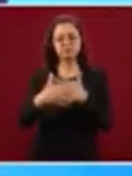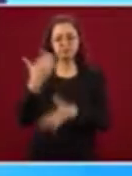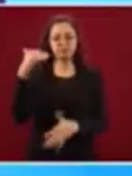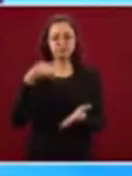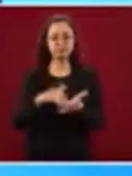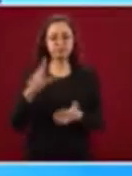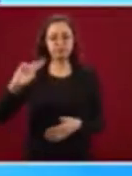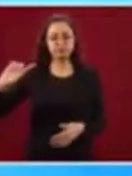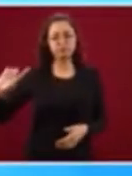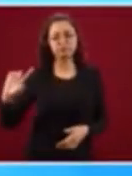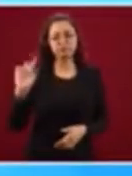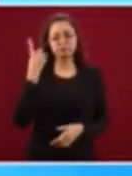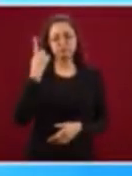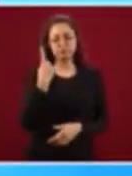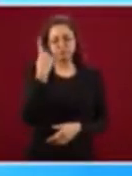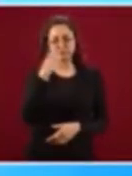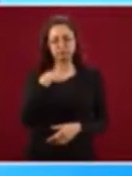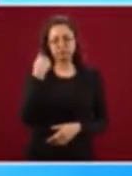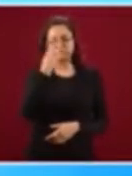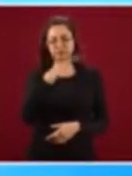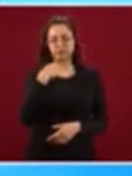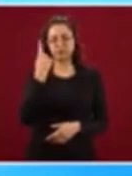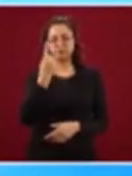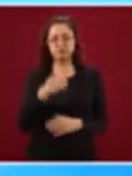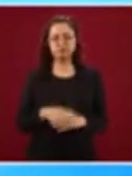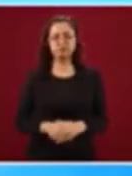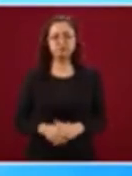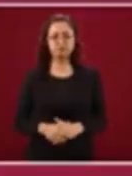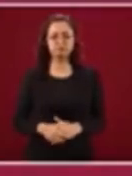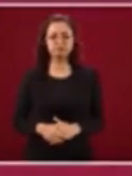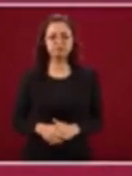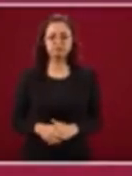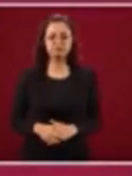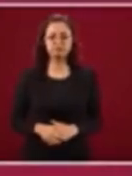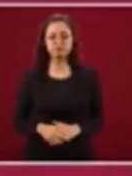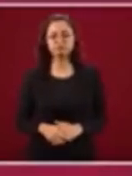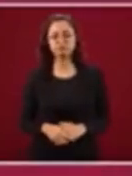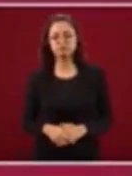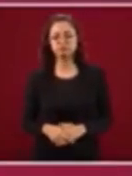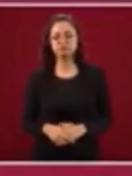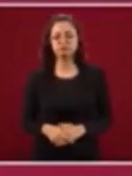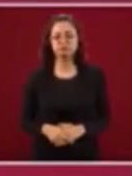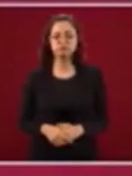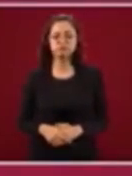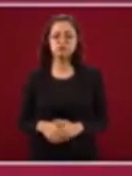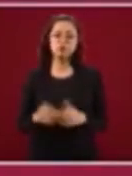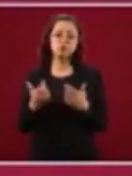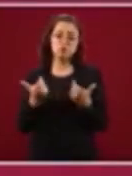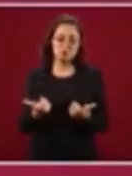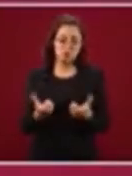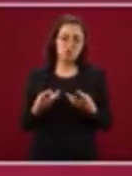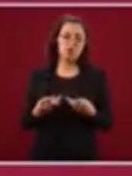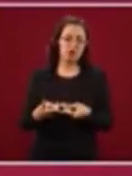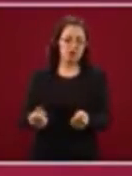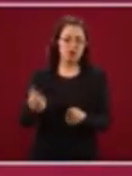$15,000 la hora. Eso es el costo, pero ahí habría que agregar